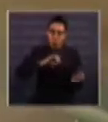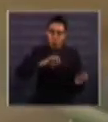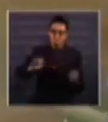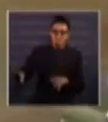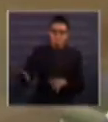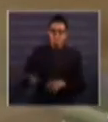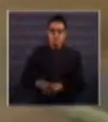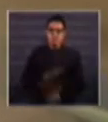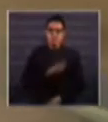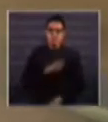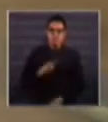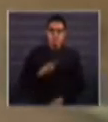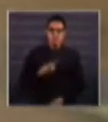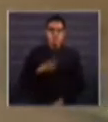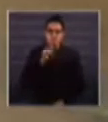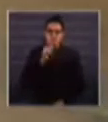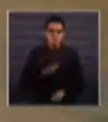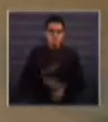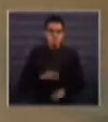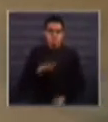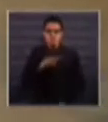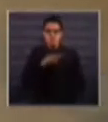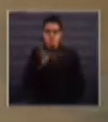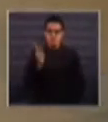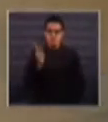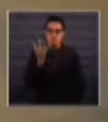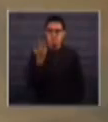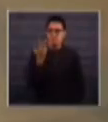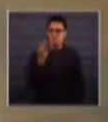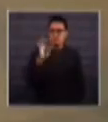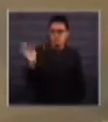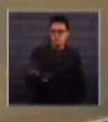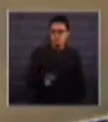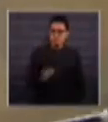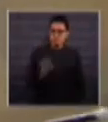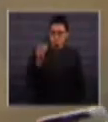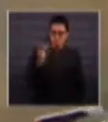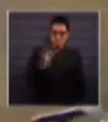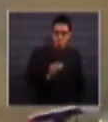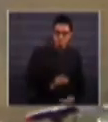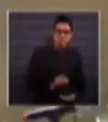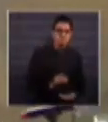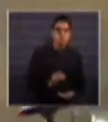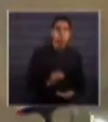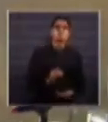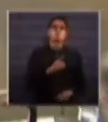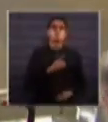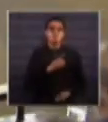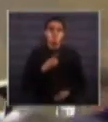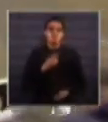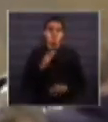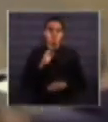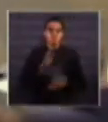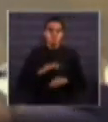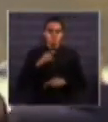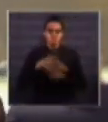¿no? Sí. El panel se llevó a cabo con una presentación inicial de los cinco candidatos.